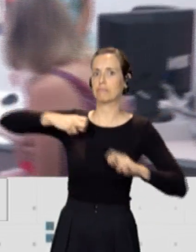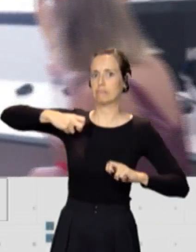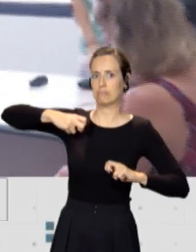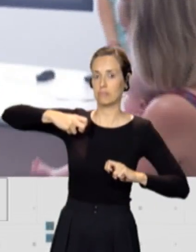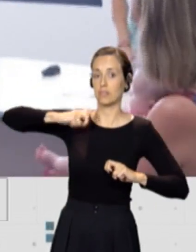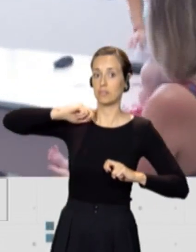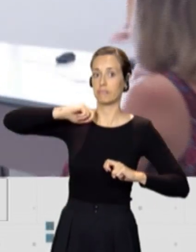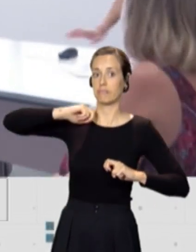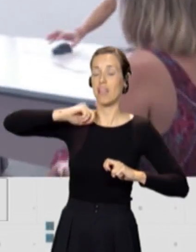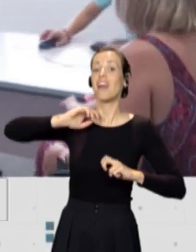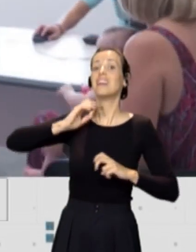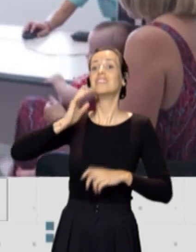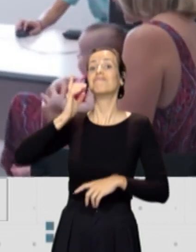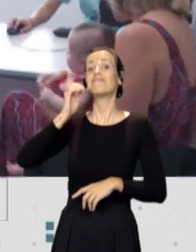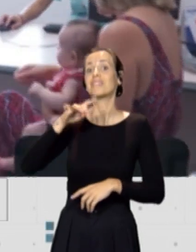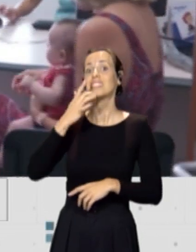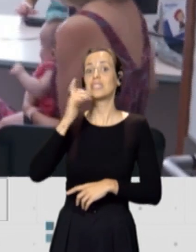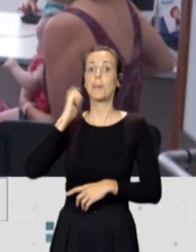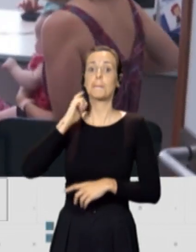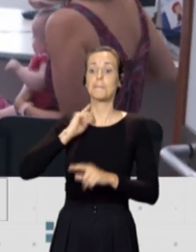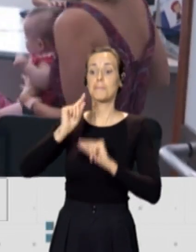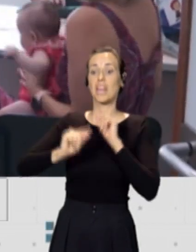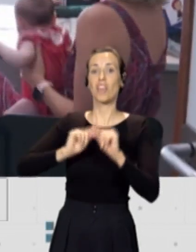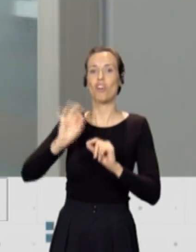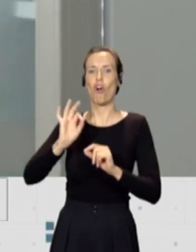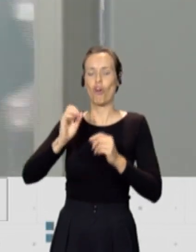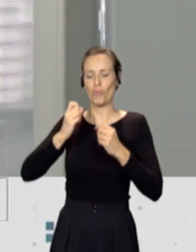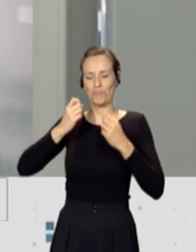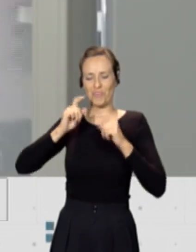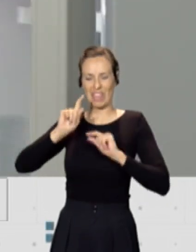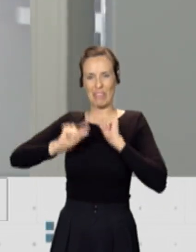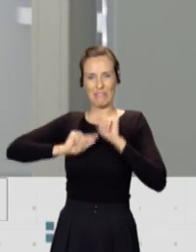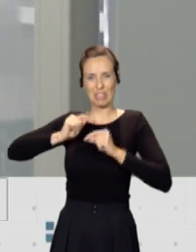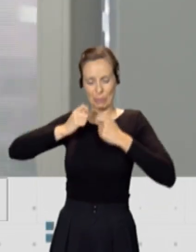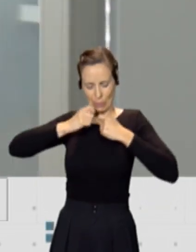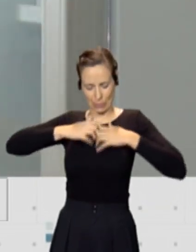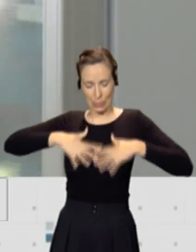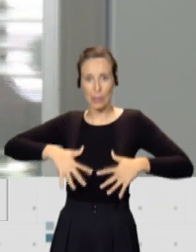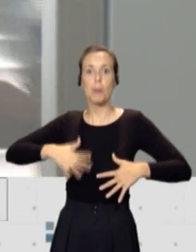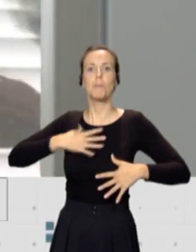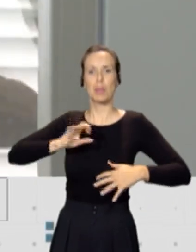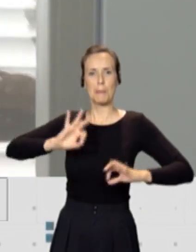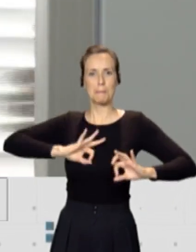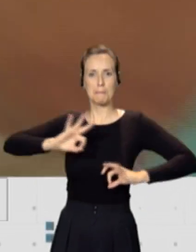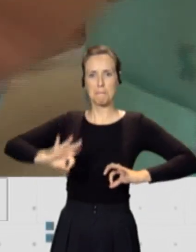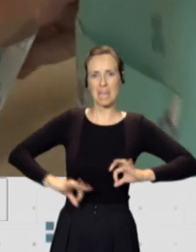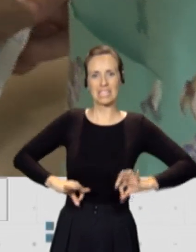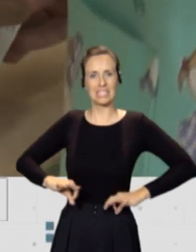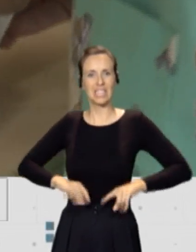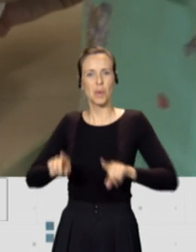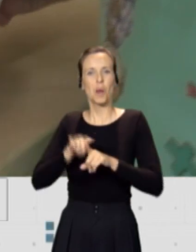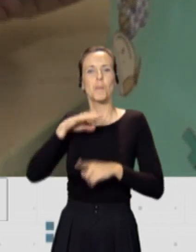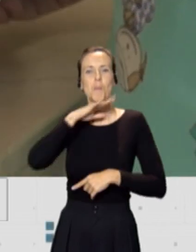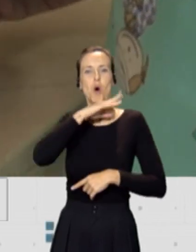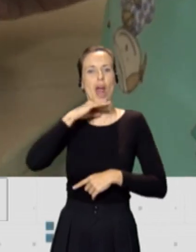solo se restringe a la meningitis, sino que produce una infección diseminada, aparecen manchas por todo el cuerpo como si fuesen moretones que